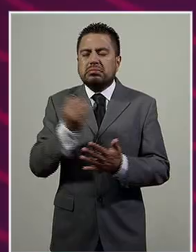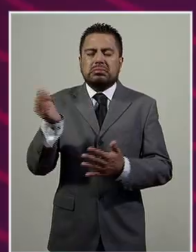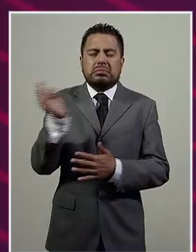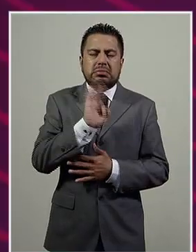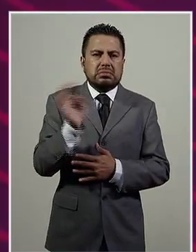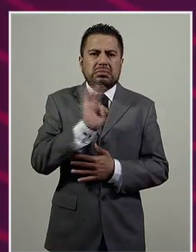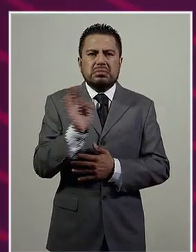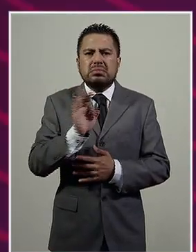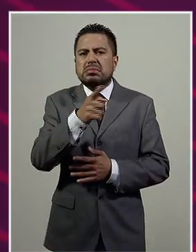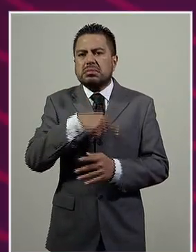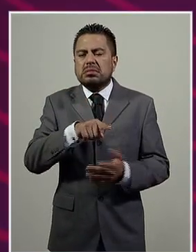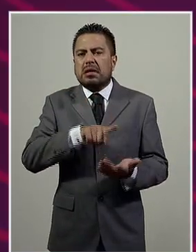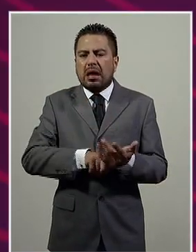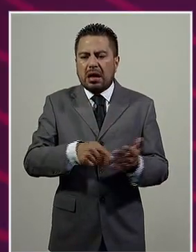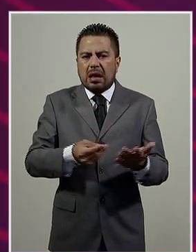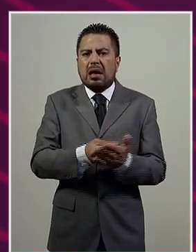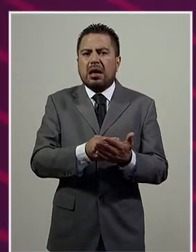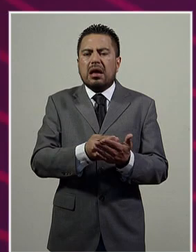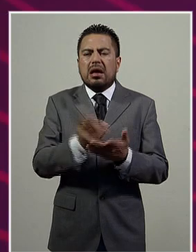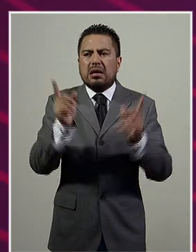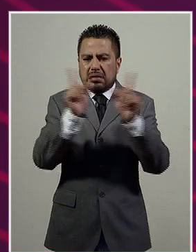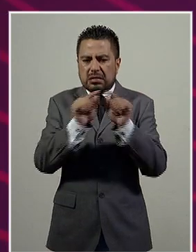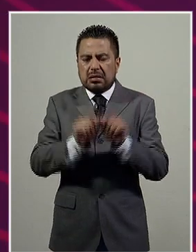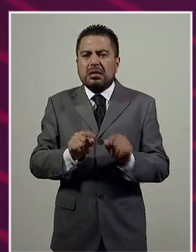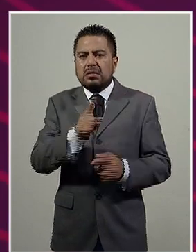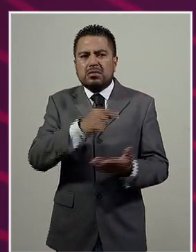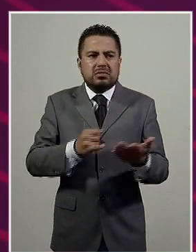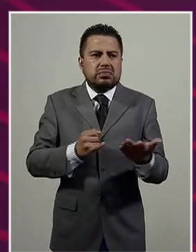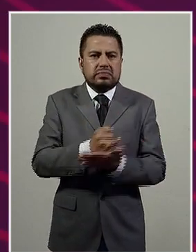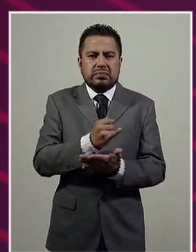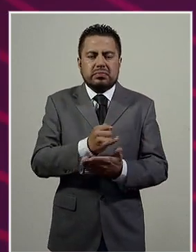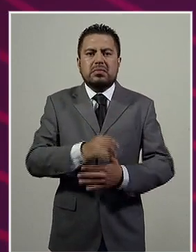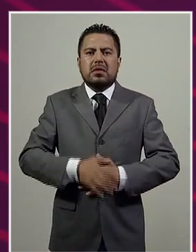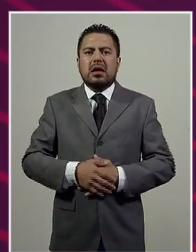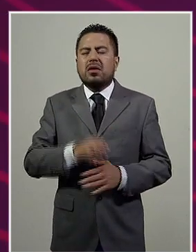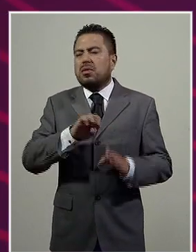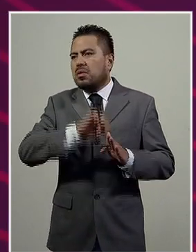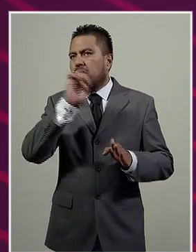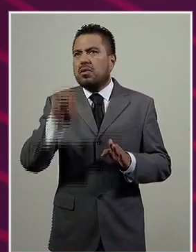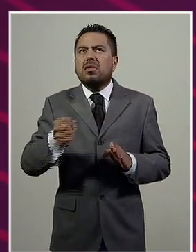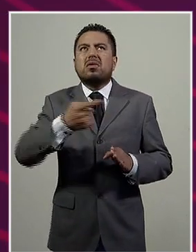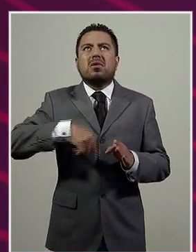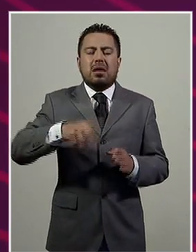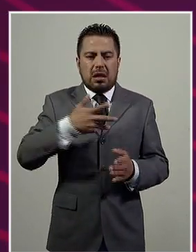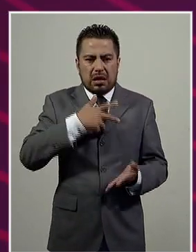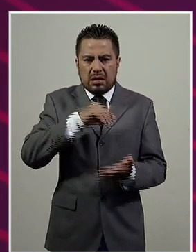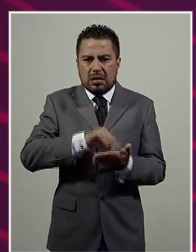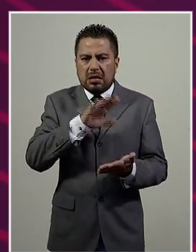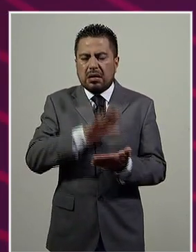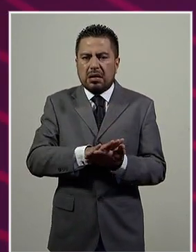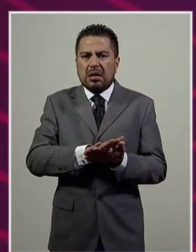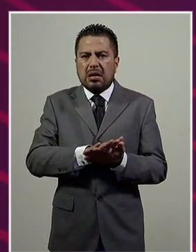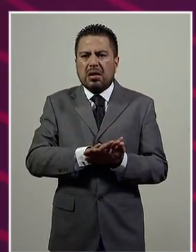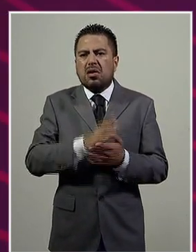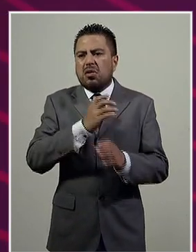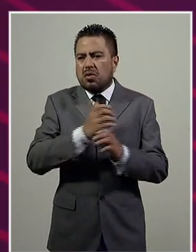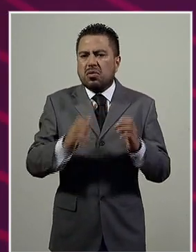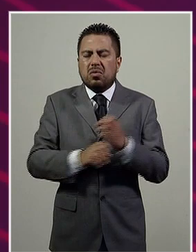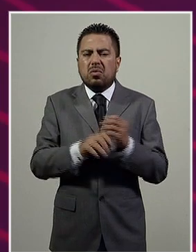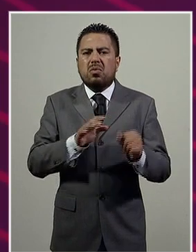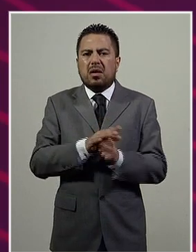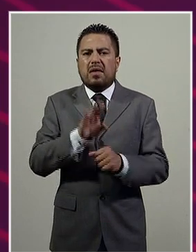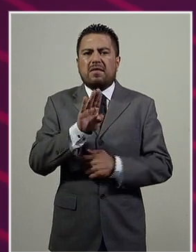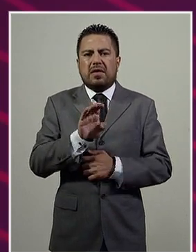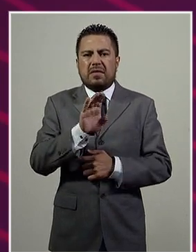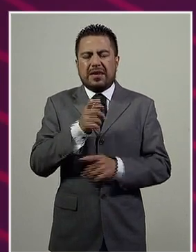probable que empiecen a meterse estos sesgos implícitos en tu toma de decisiones. Entonces, un ejemplo que nosotros tenemos por obvias razones es el de los CVs,